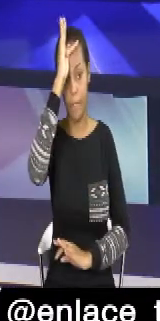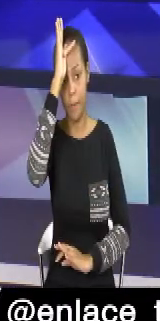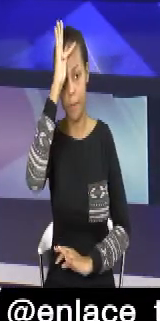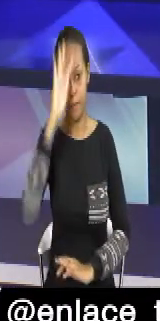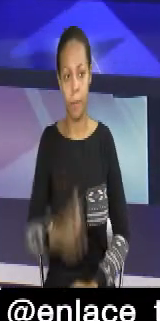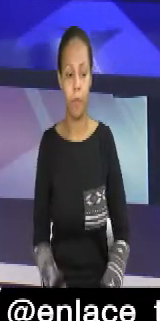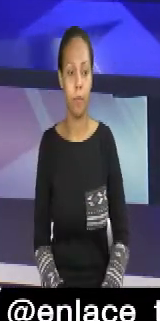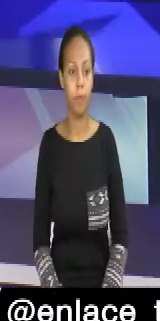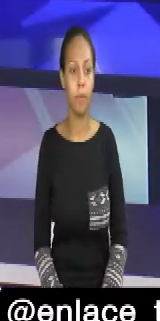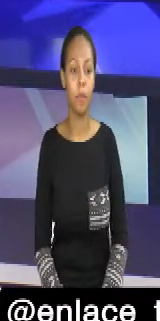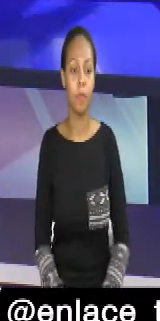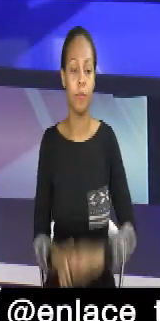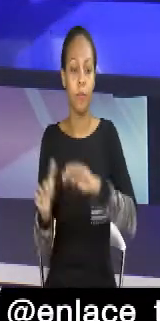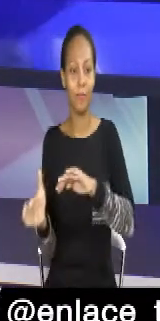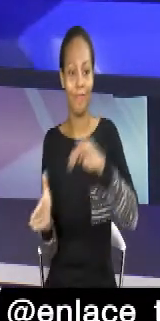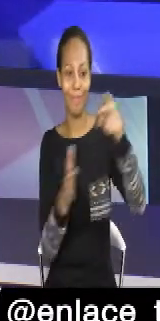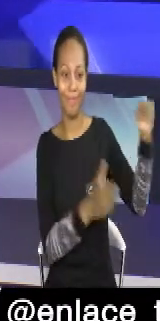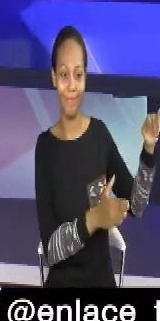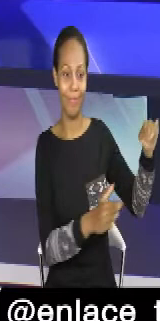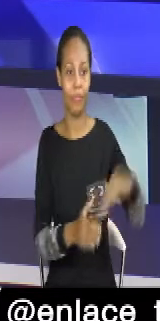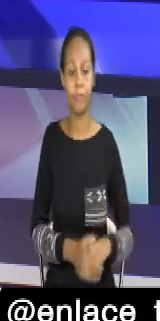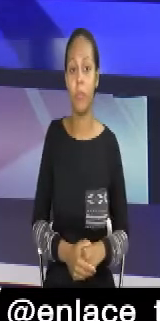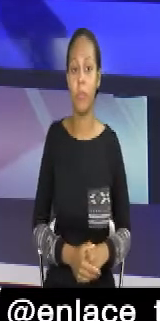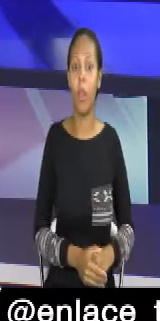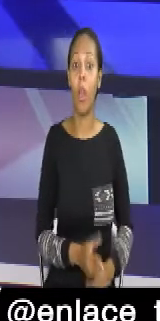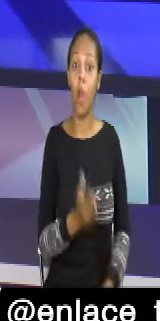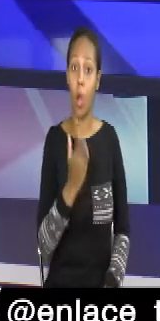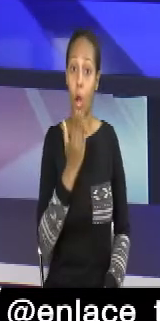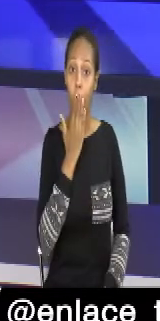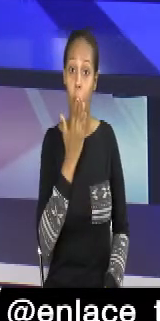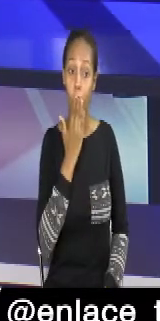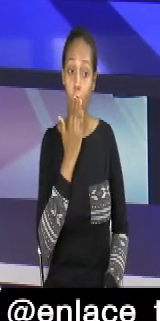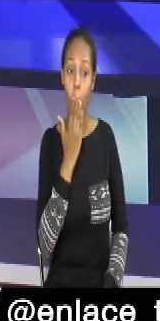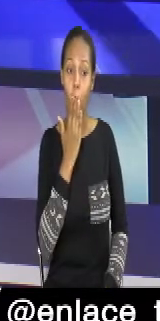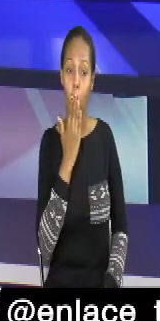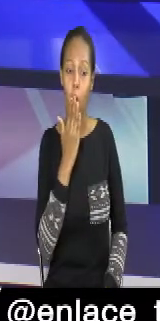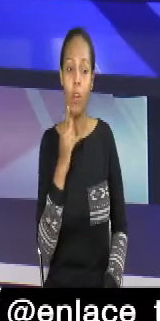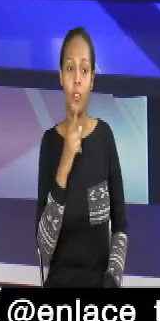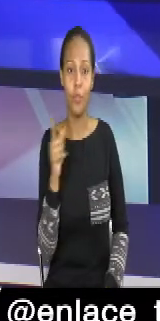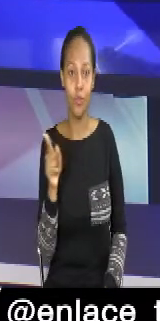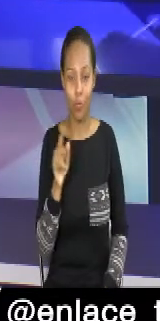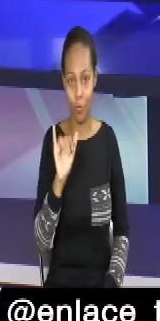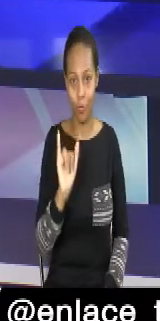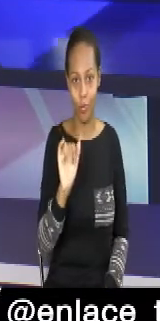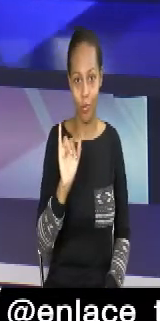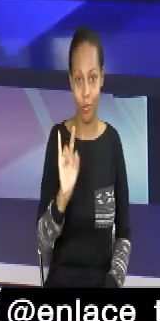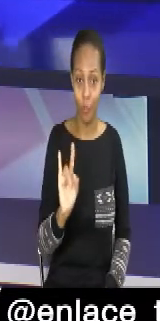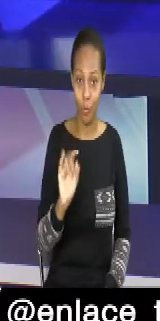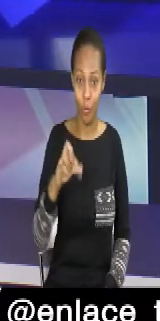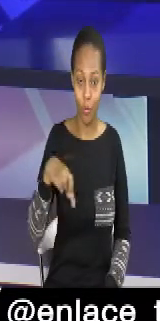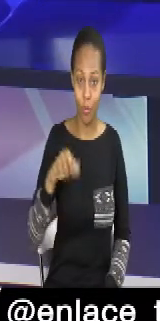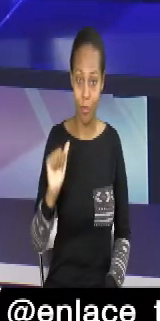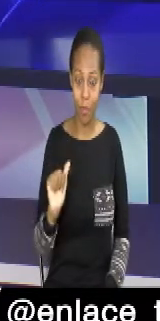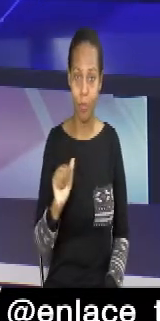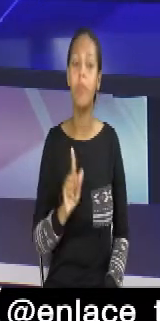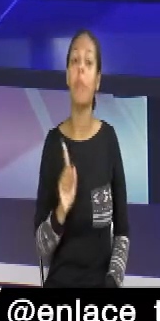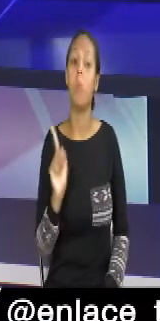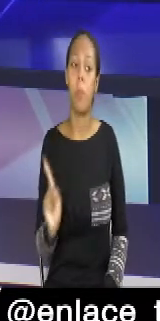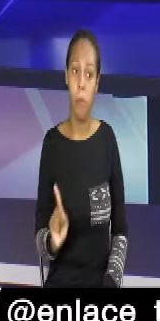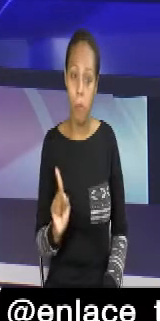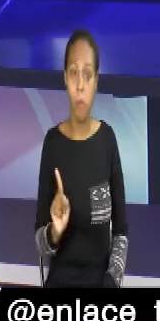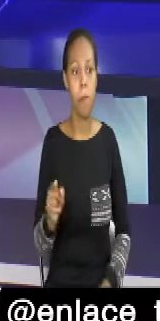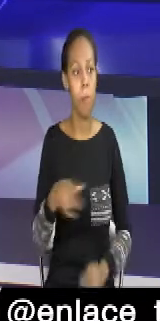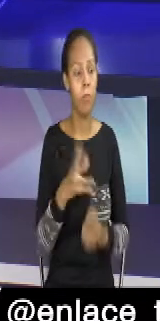Indígenas de la etnia Yucpa, que estaban ubicados en el Parque El Bosque, retornaron en las últimas horas a su resguardo en la serranía del Perijá, luego de la gestión de varios